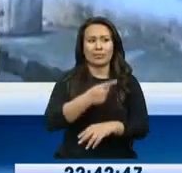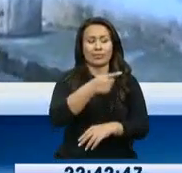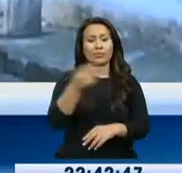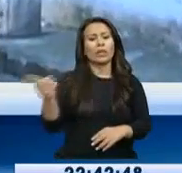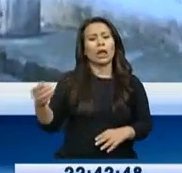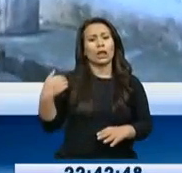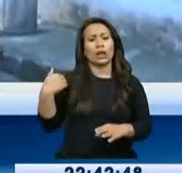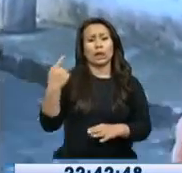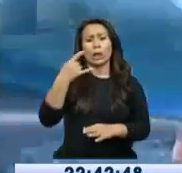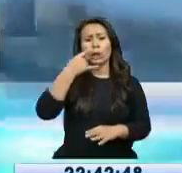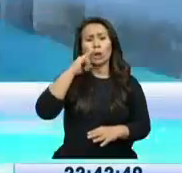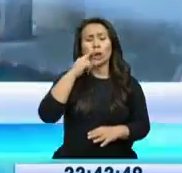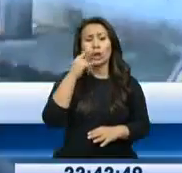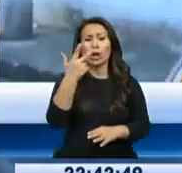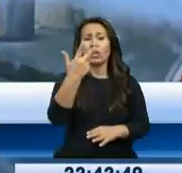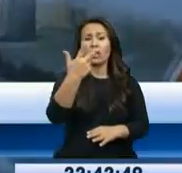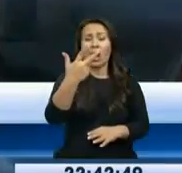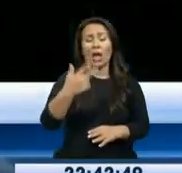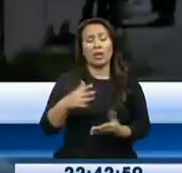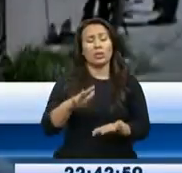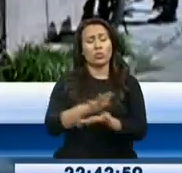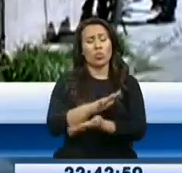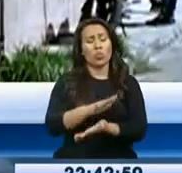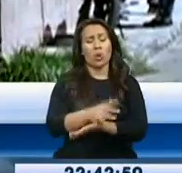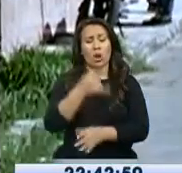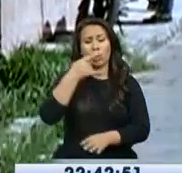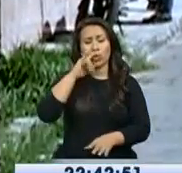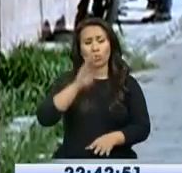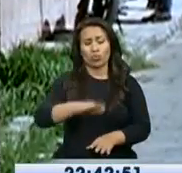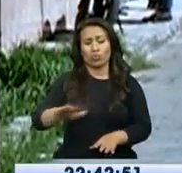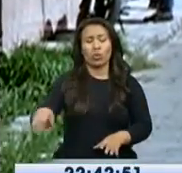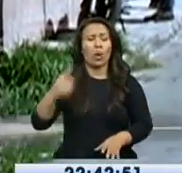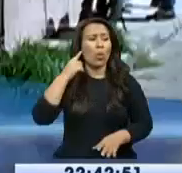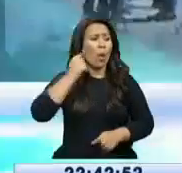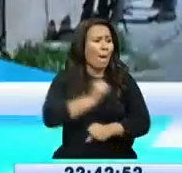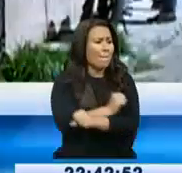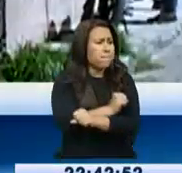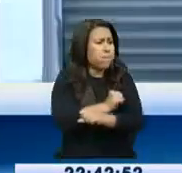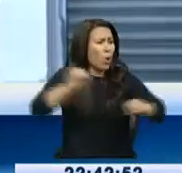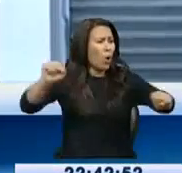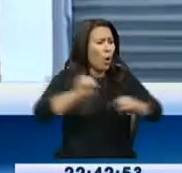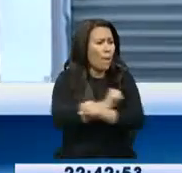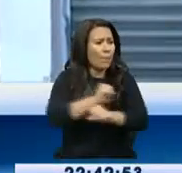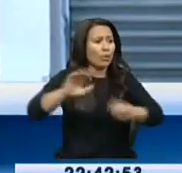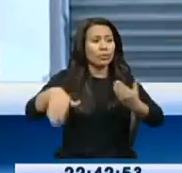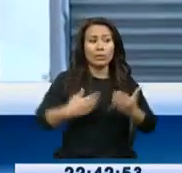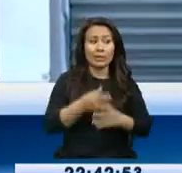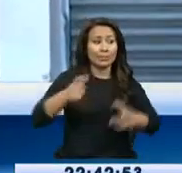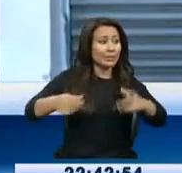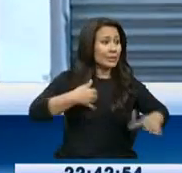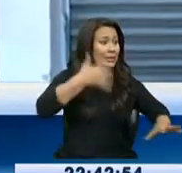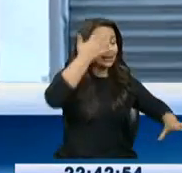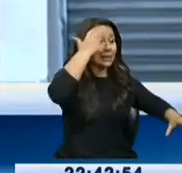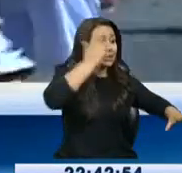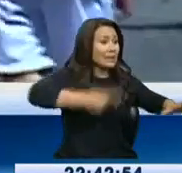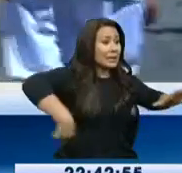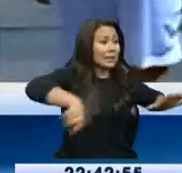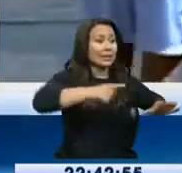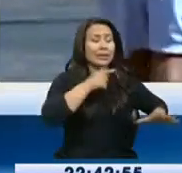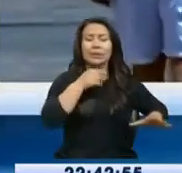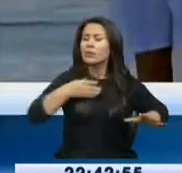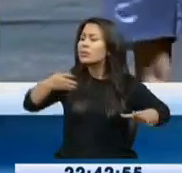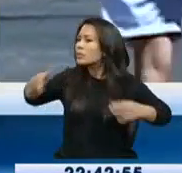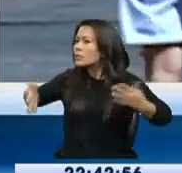tiene tres, todito estaba en la escuela. La explosión se escuchó a varios metros, el ruido puso en alerta a los vecinos, quienes salieron a ver